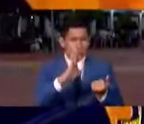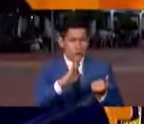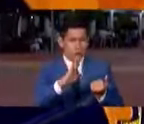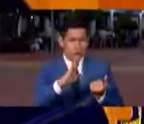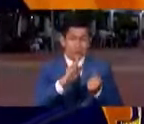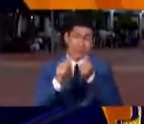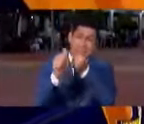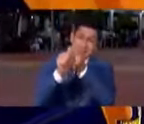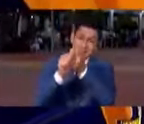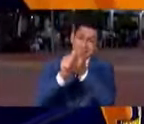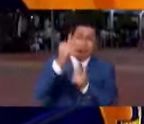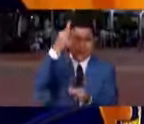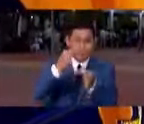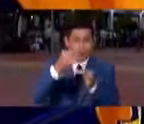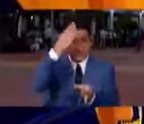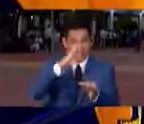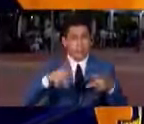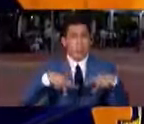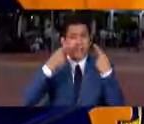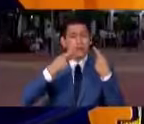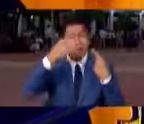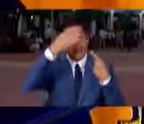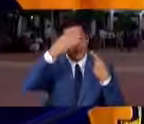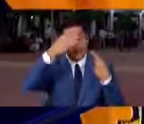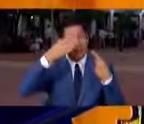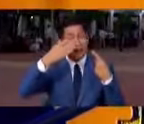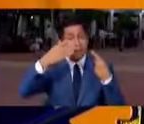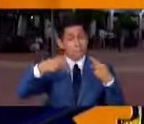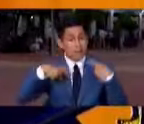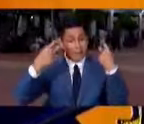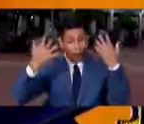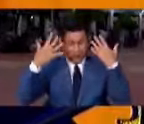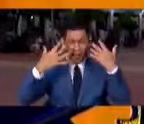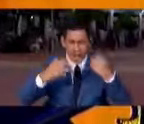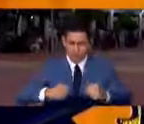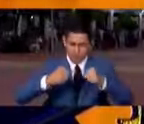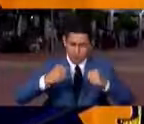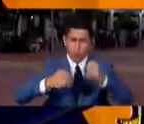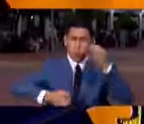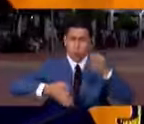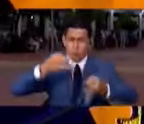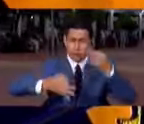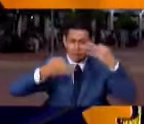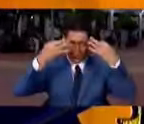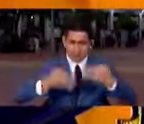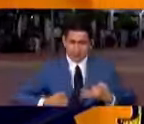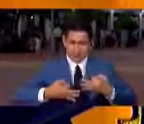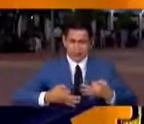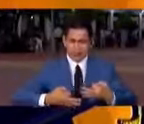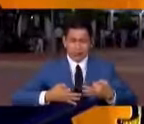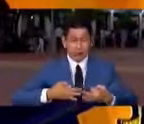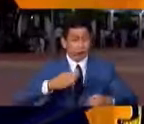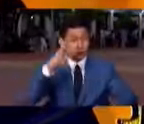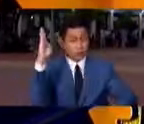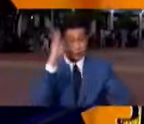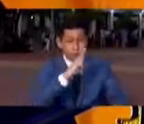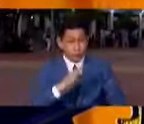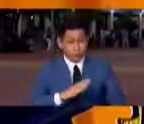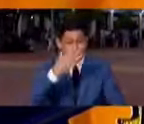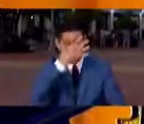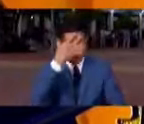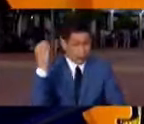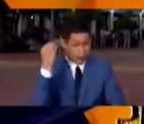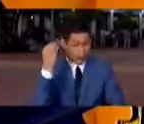de Dios. Así que viva Guayaquil y su rebeldía, justicia y dignidad. Nunca nos olvidemos